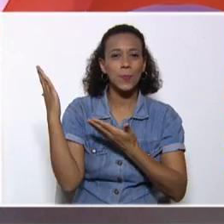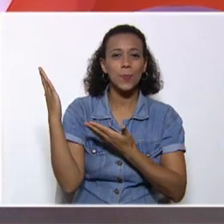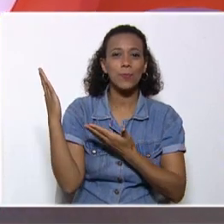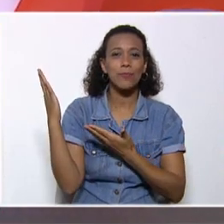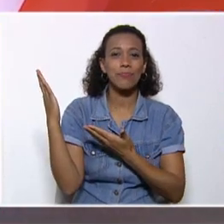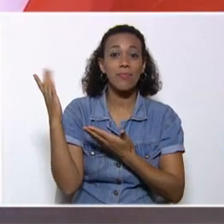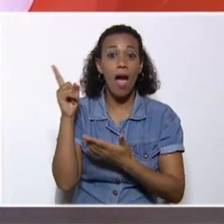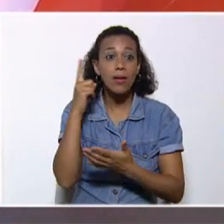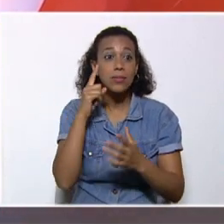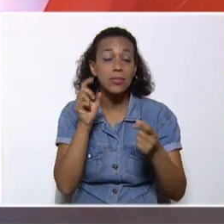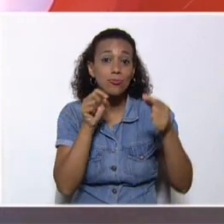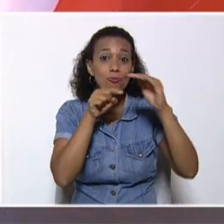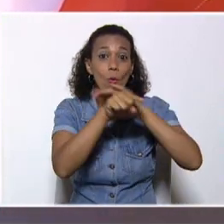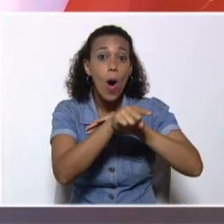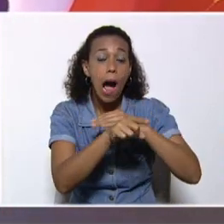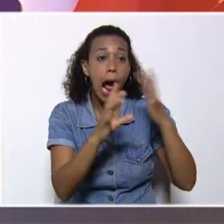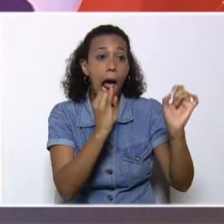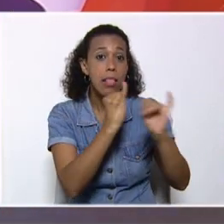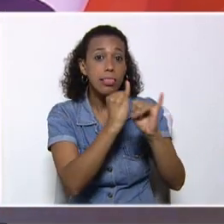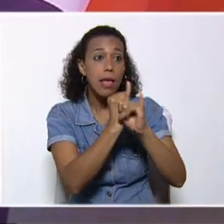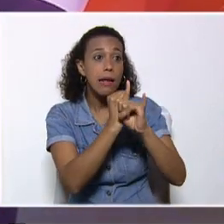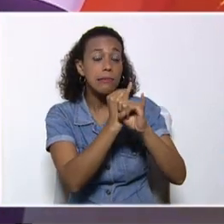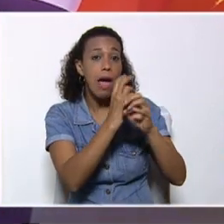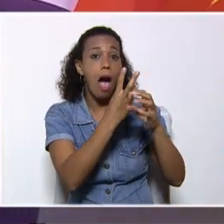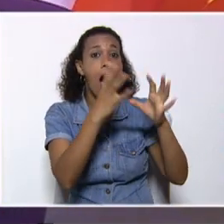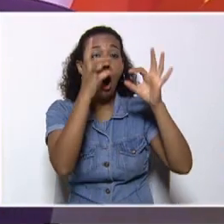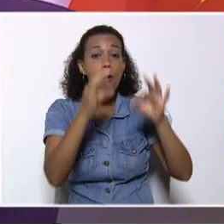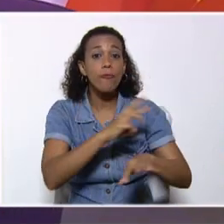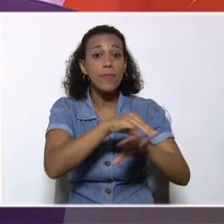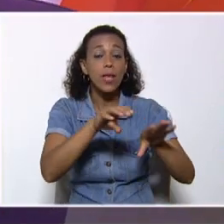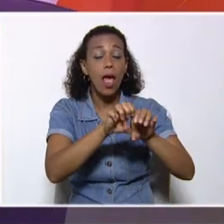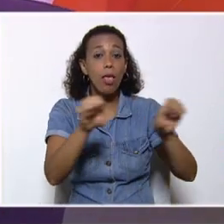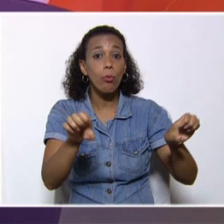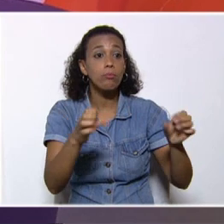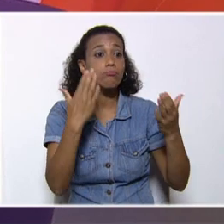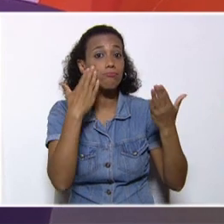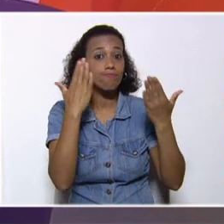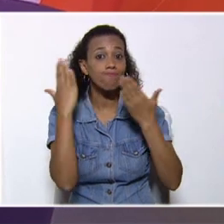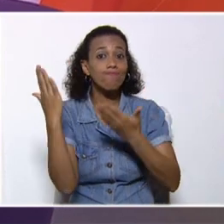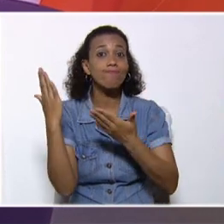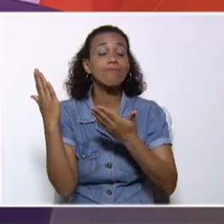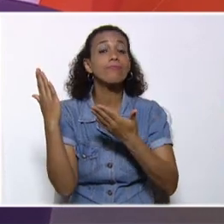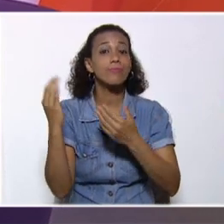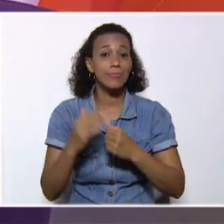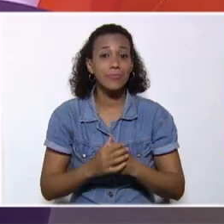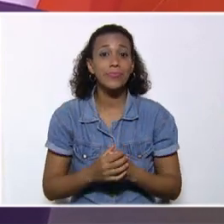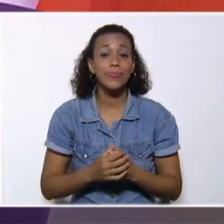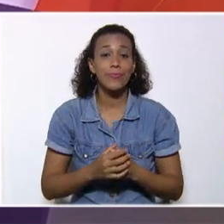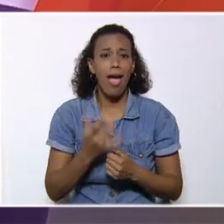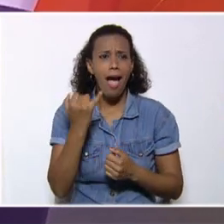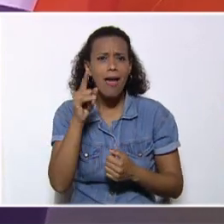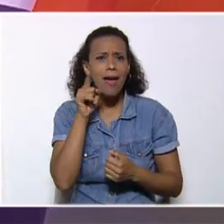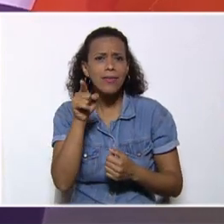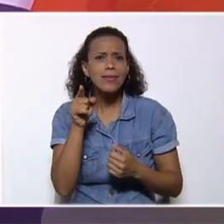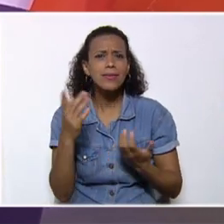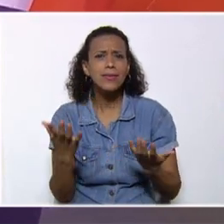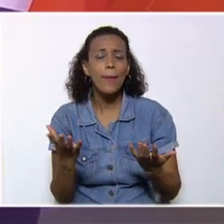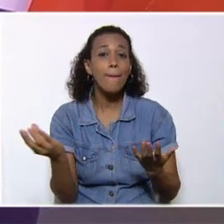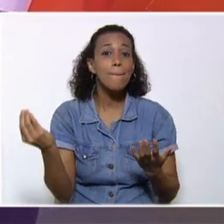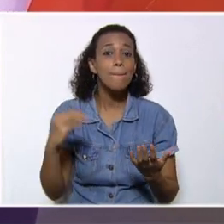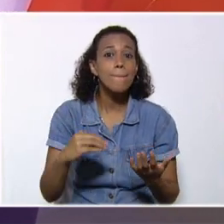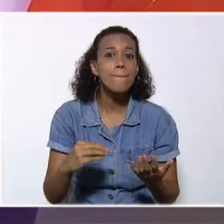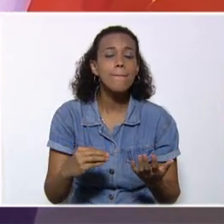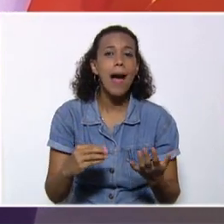me.gov.be. Allí vas a poder ingresar en la página web oficial del Ministerio del Poder Popular para la Educación. Pero